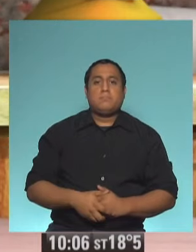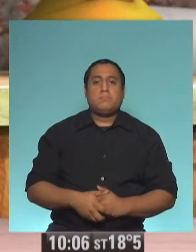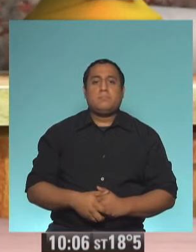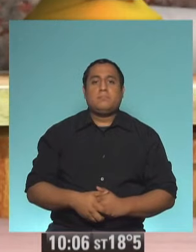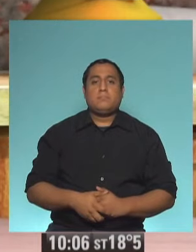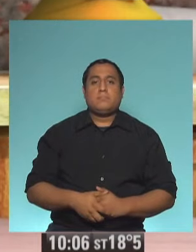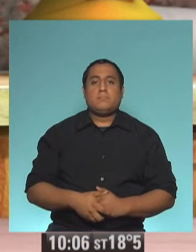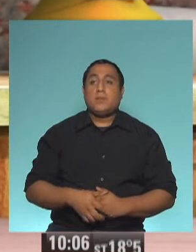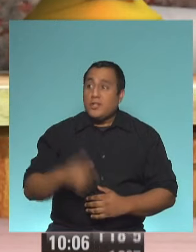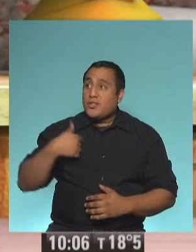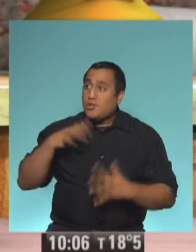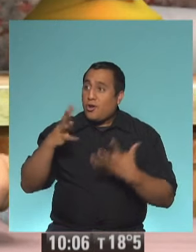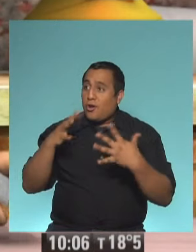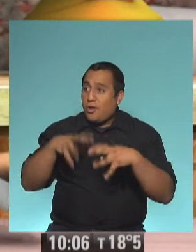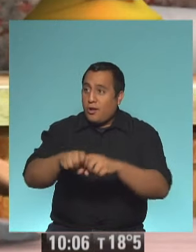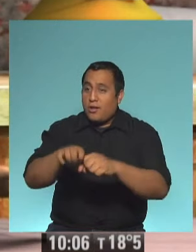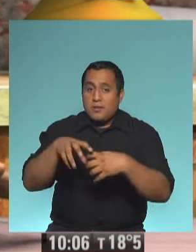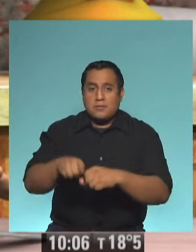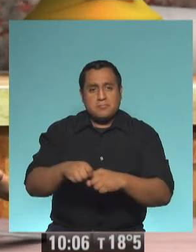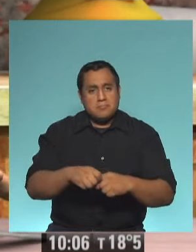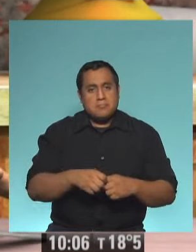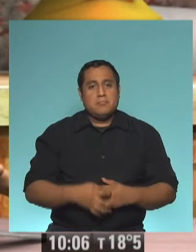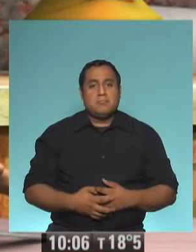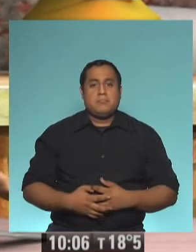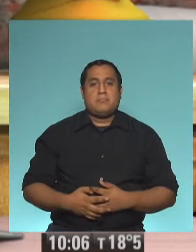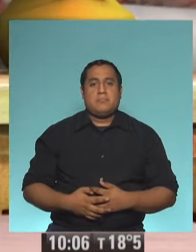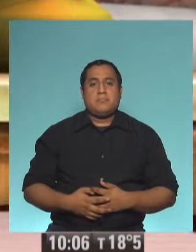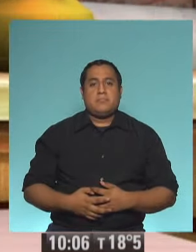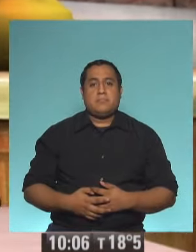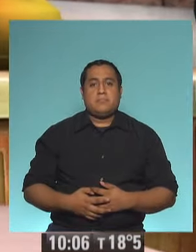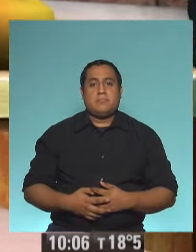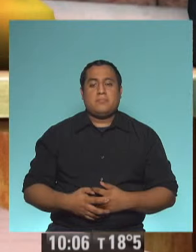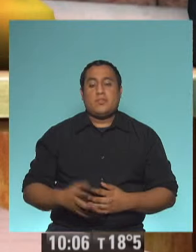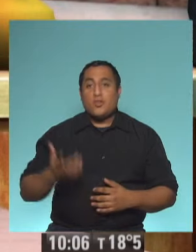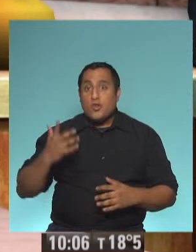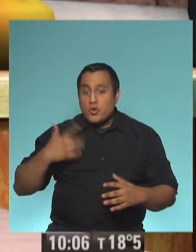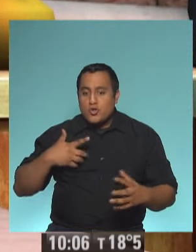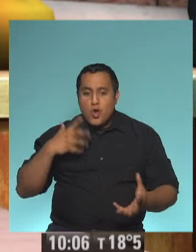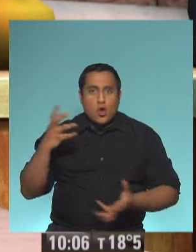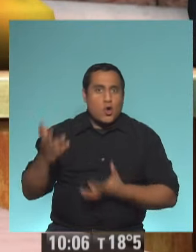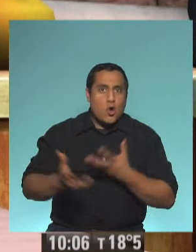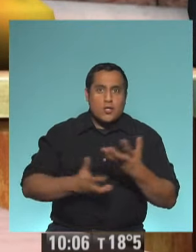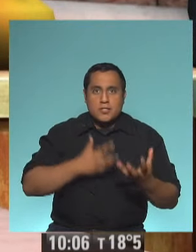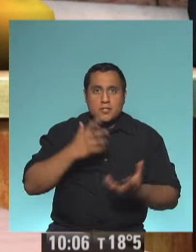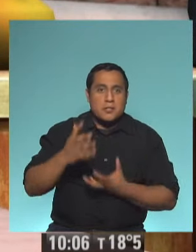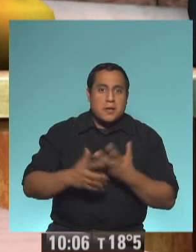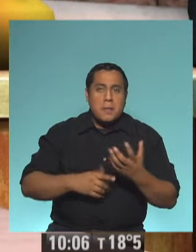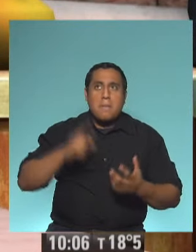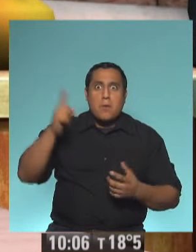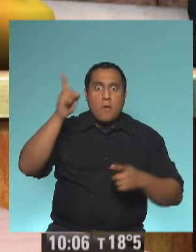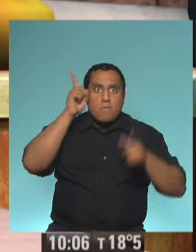¡Ay, quiero más sal! Toma. Voy a cocinar para los marcianos.